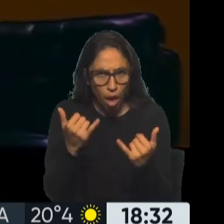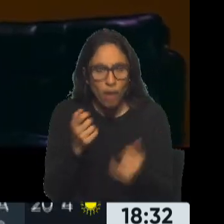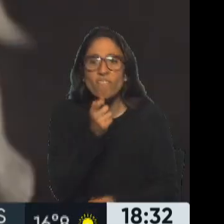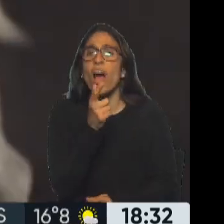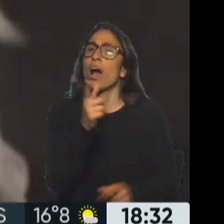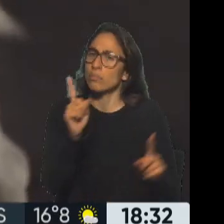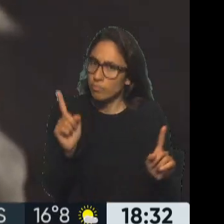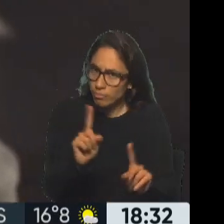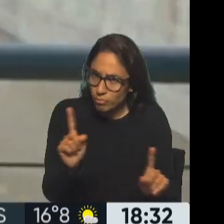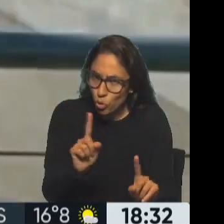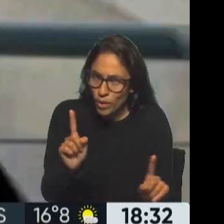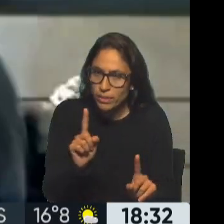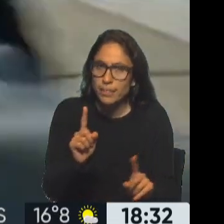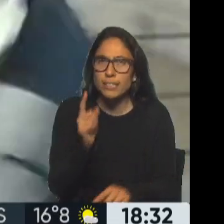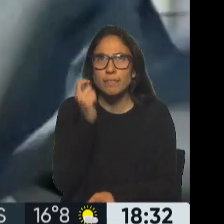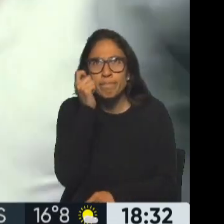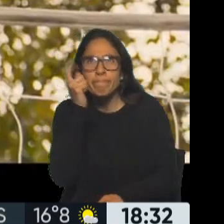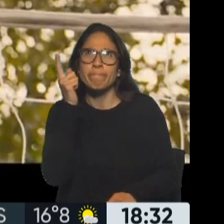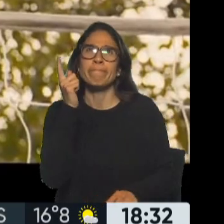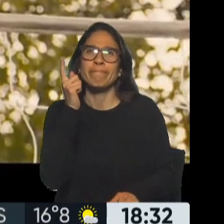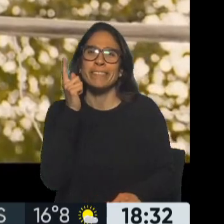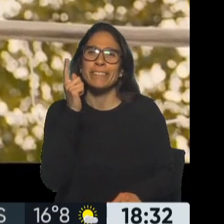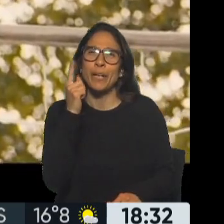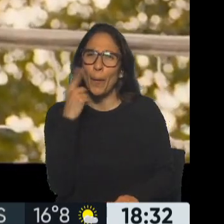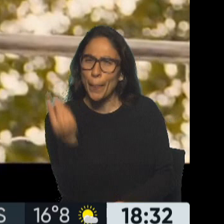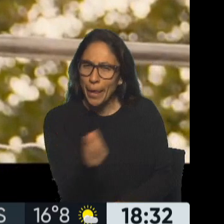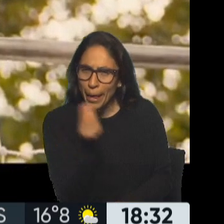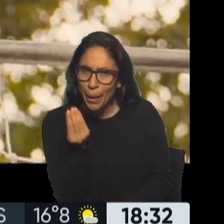con ingenio, con picardía, con todo.